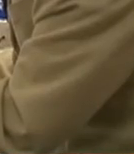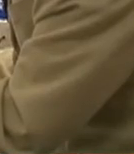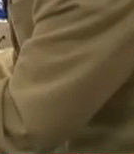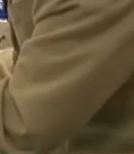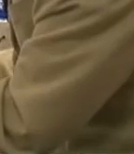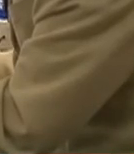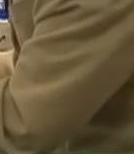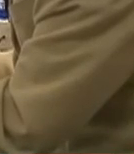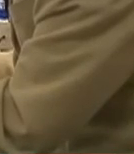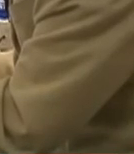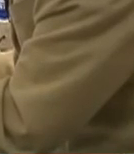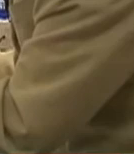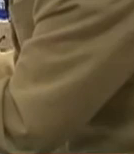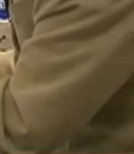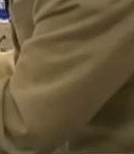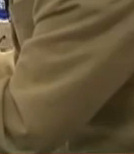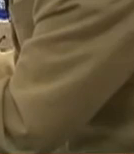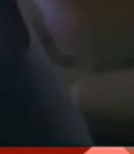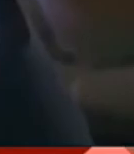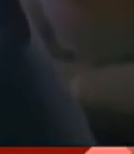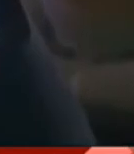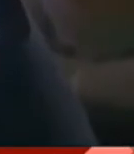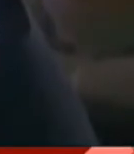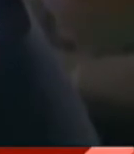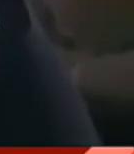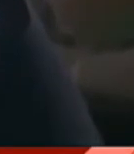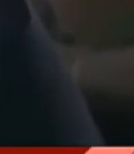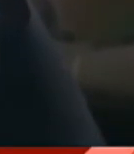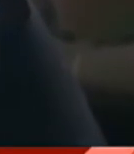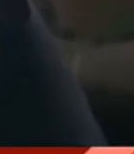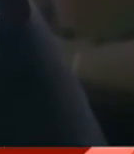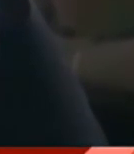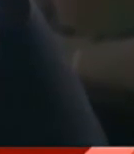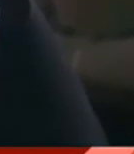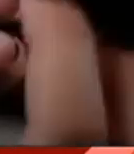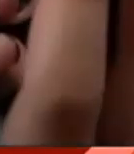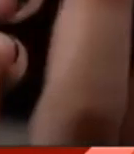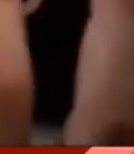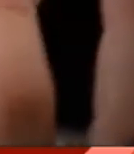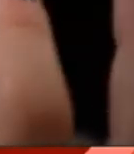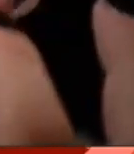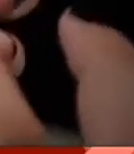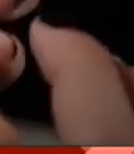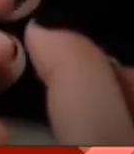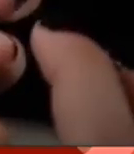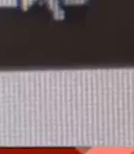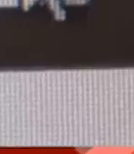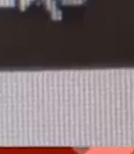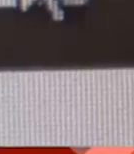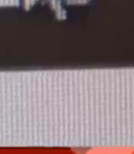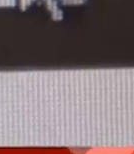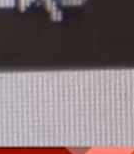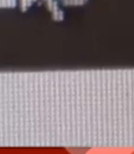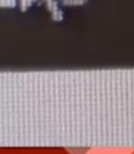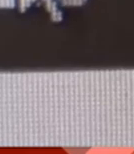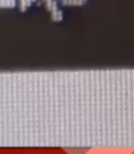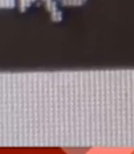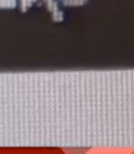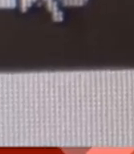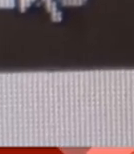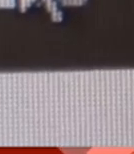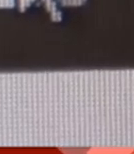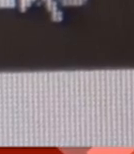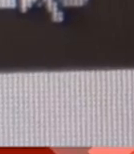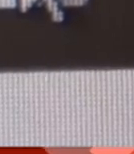que Milner o sus empresas hayan tenido alguna conexión con el plan de propaganda dirigido desde Rusia, pues siendo que el